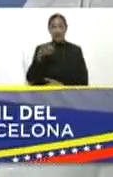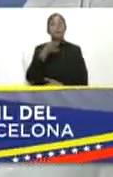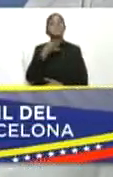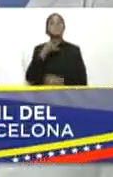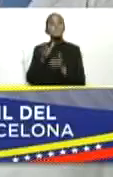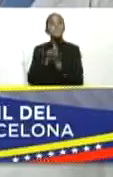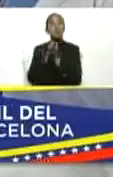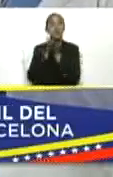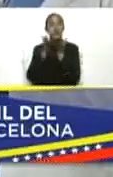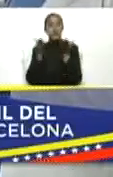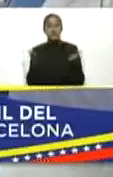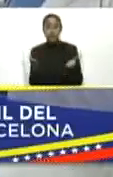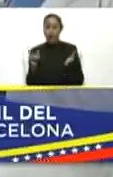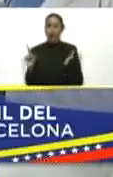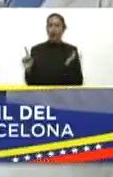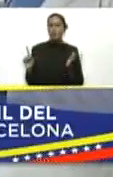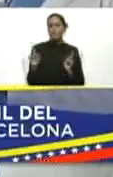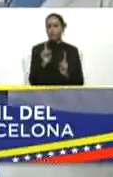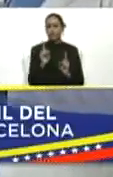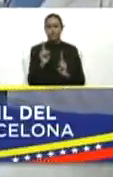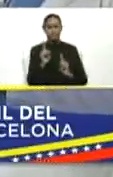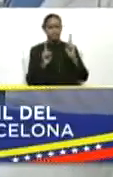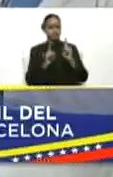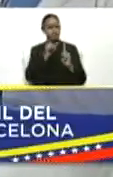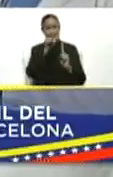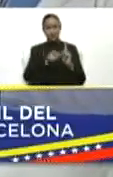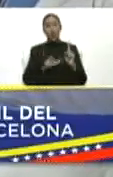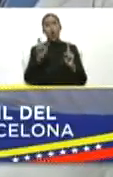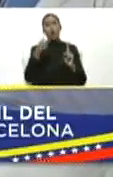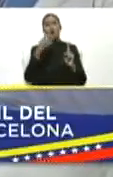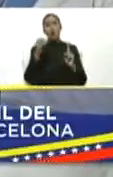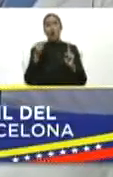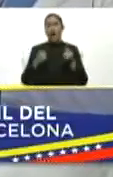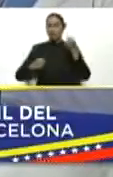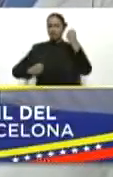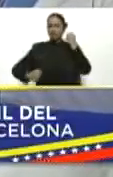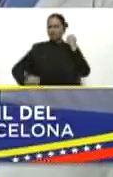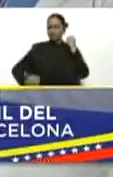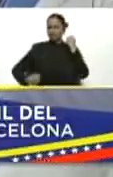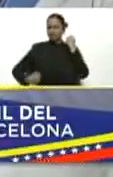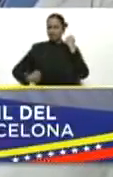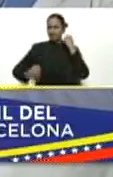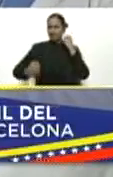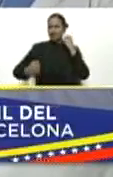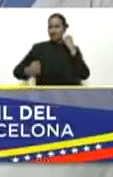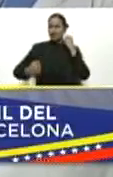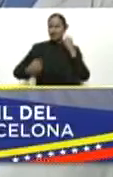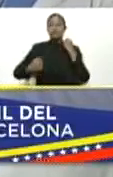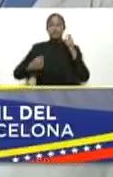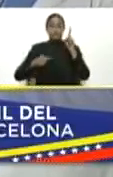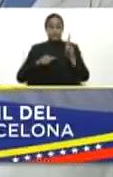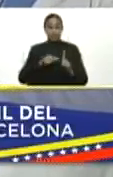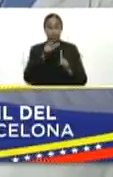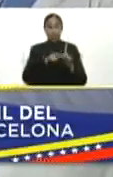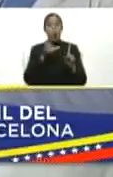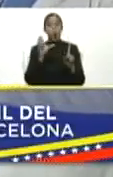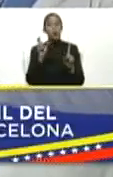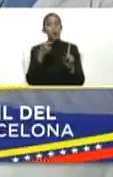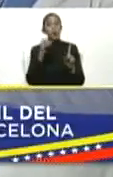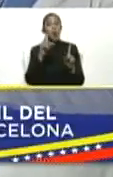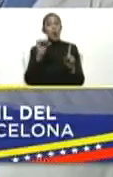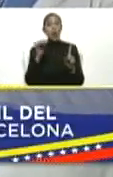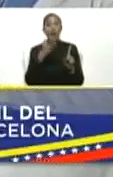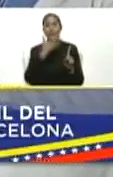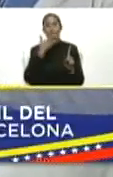grande guerrero, gigante, el gigante Goliat. Goliat llevaba las mejores armas, por